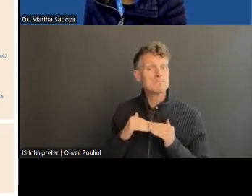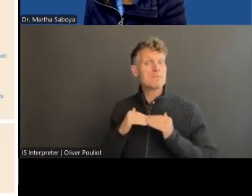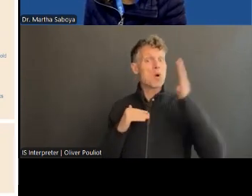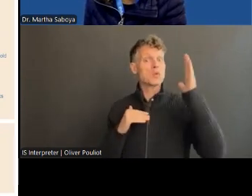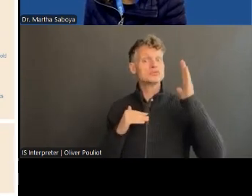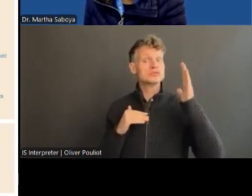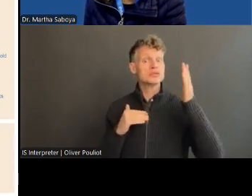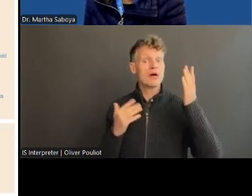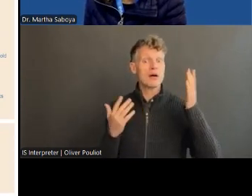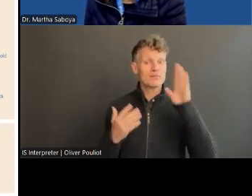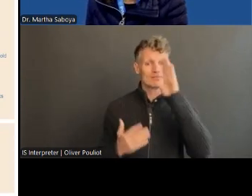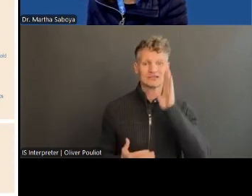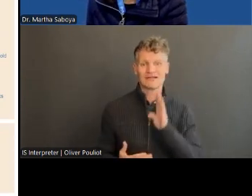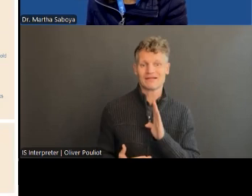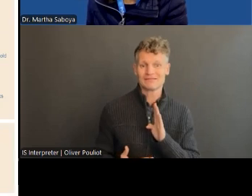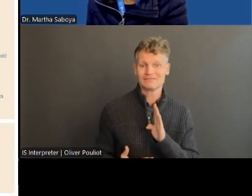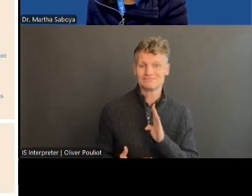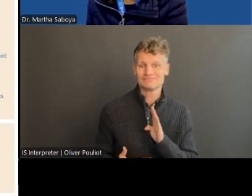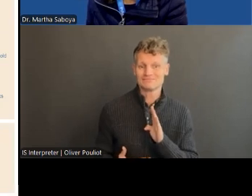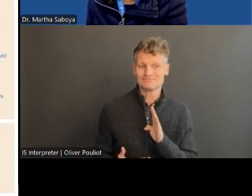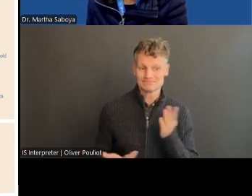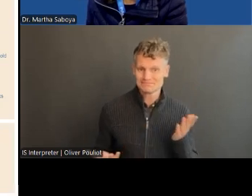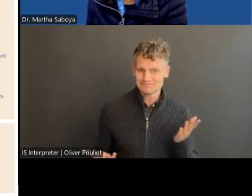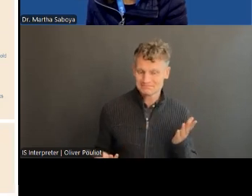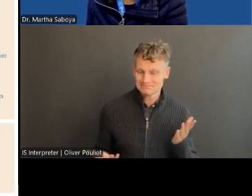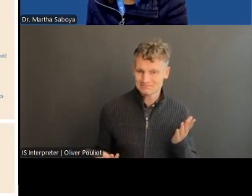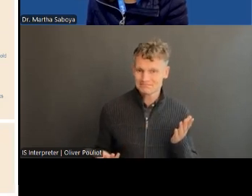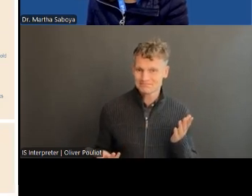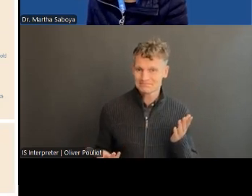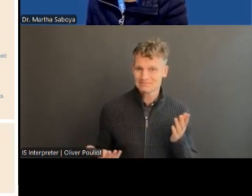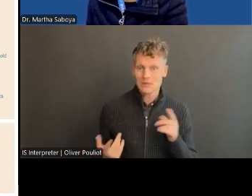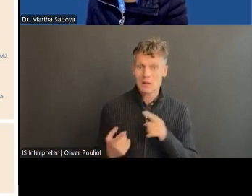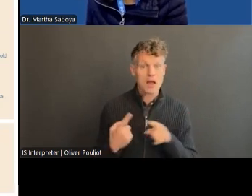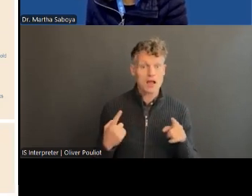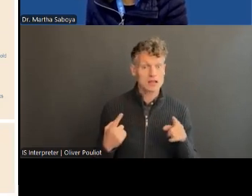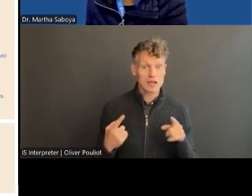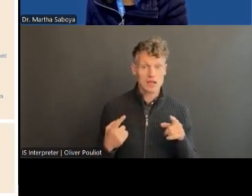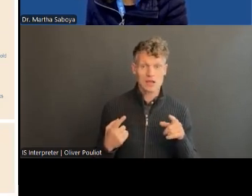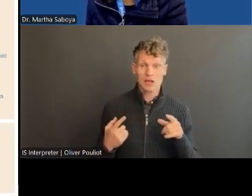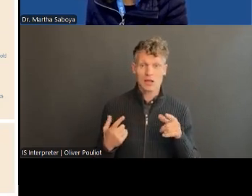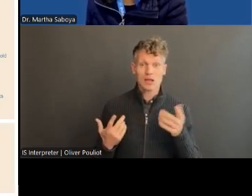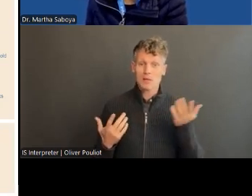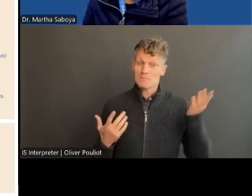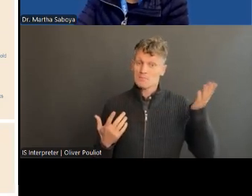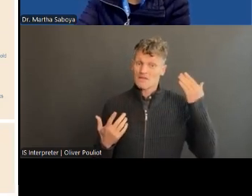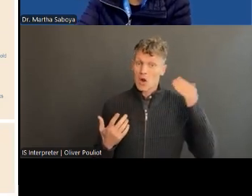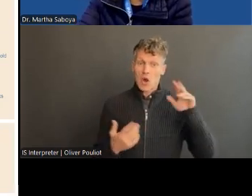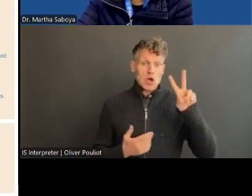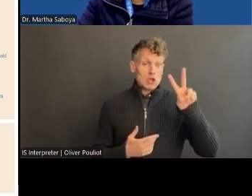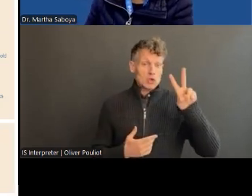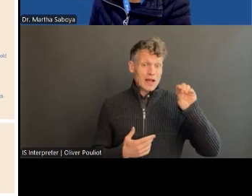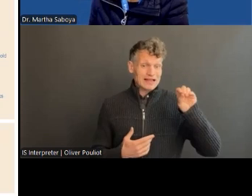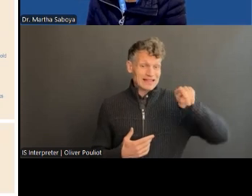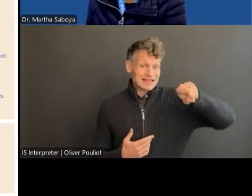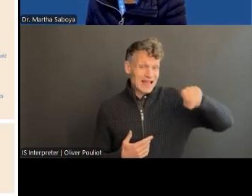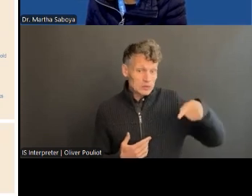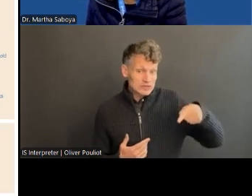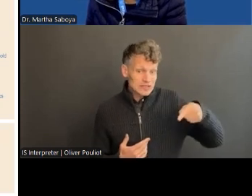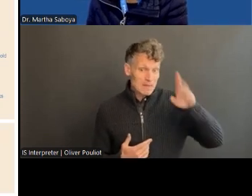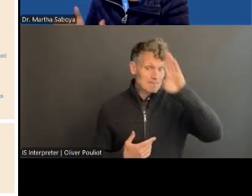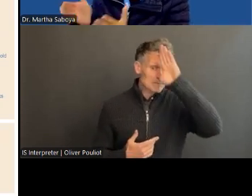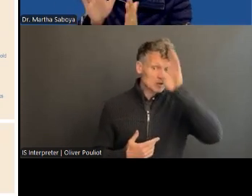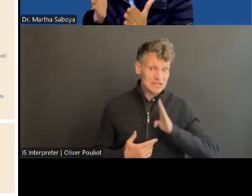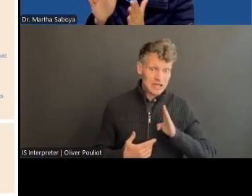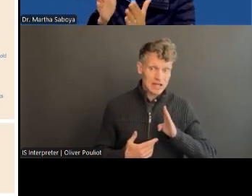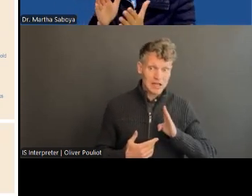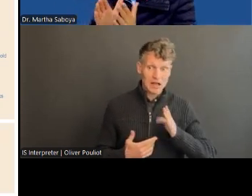de los casos y los números más altos, las cifras más altas se dan en el Brasil. Desafortunadamente tenemos un poco más